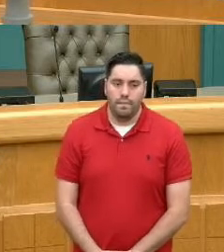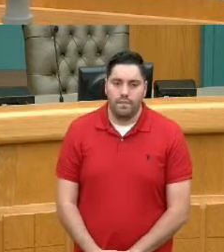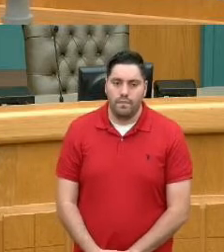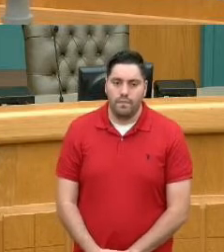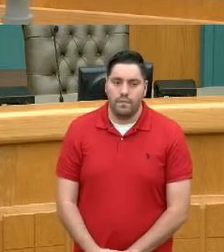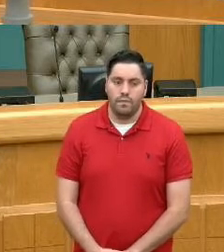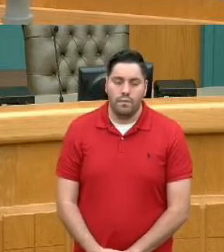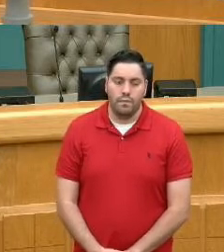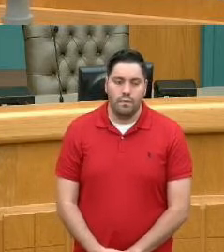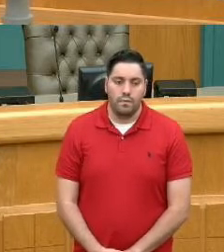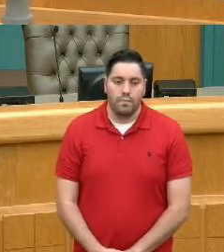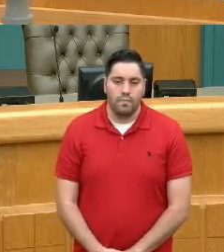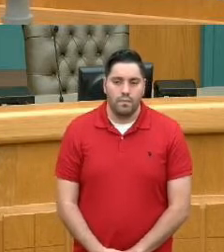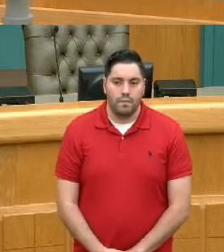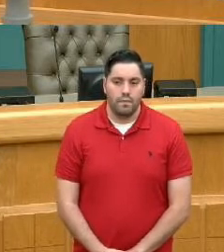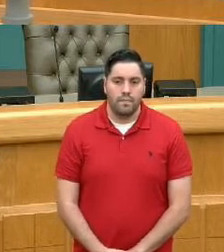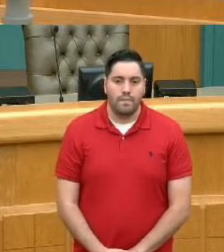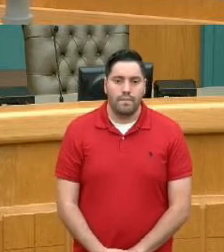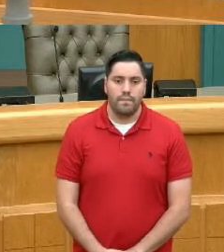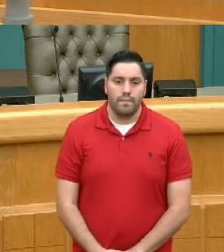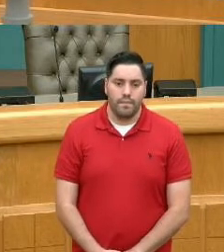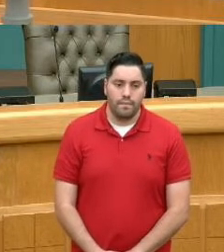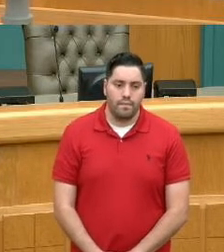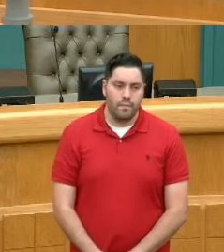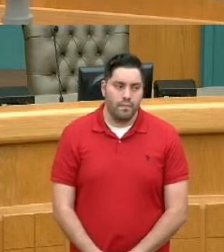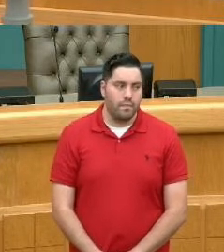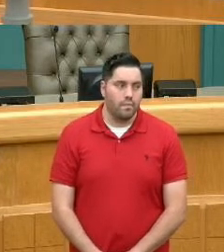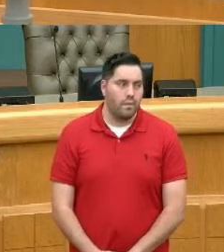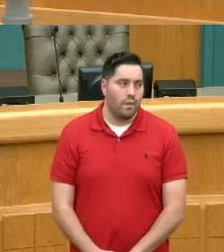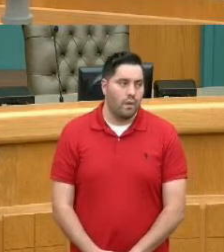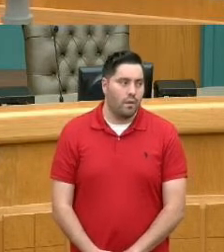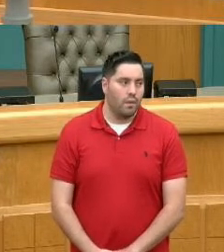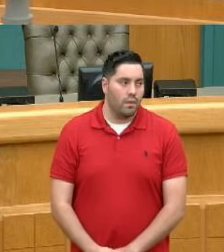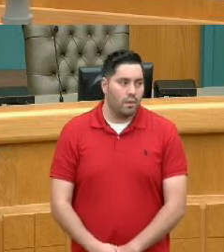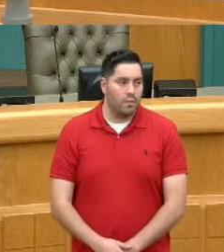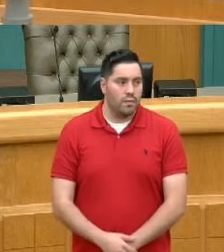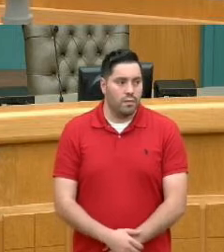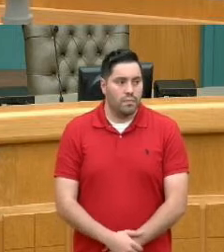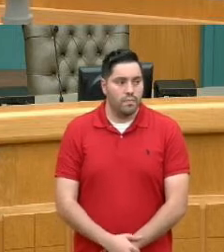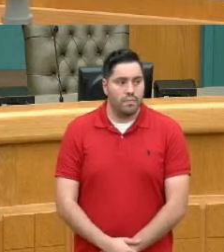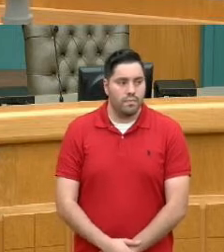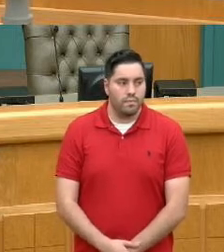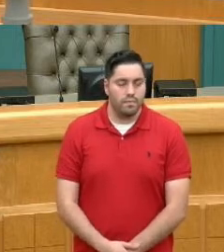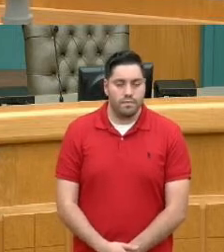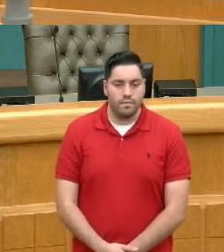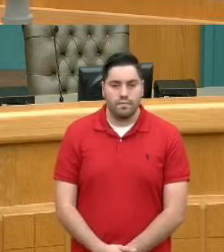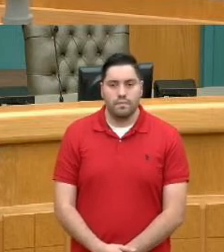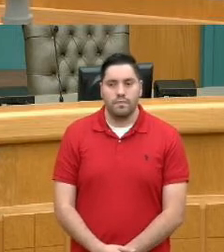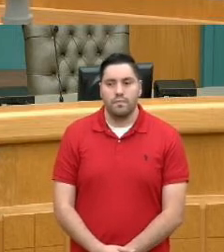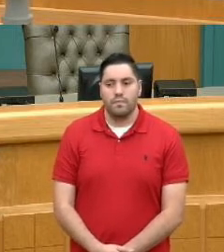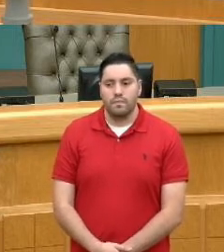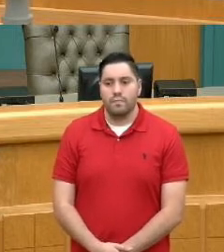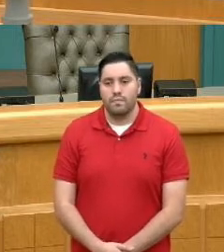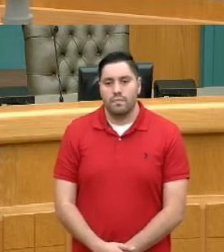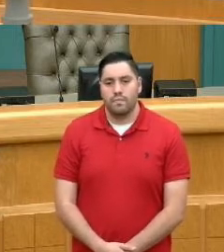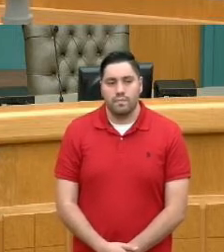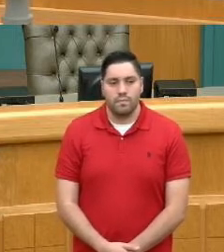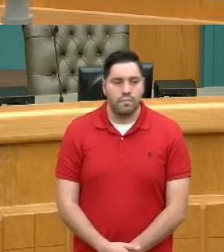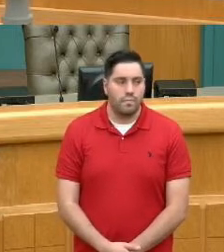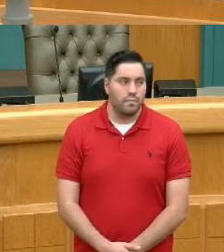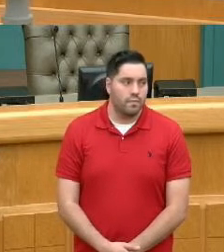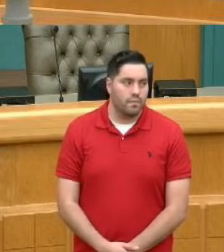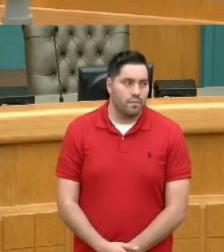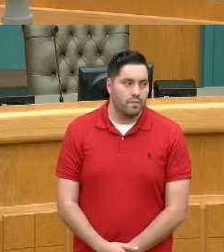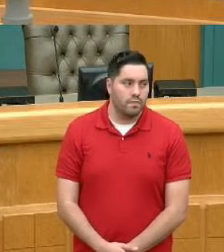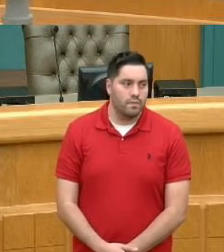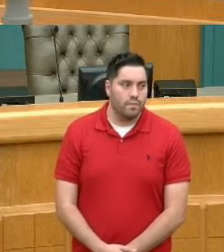sugerencias de prevención que tenemos es continuar practicando el distanciamiento social, usar siempre un cubrebocas y lavarse las manos periódicamente. El